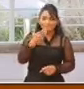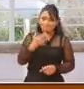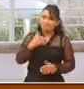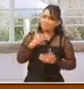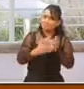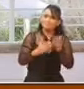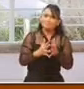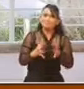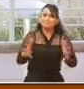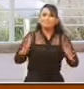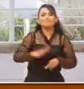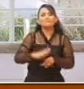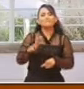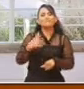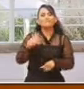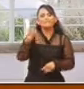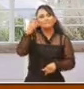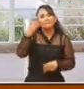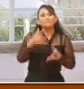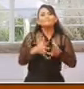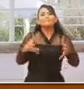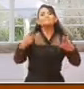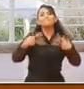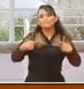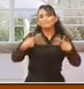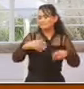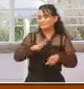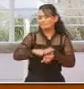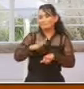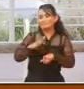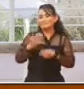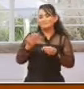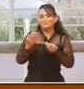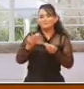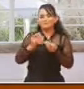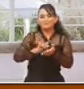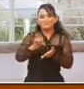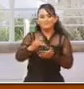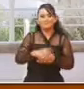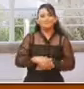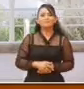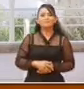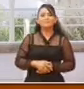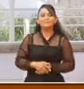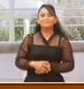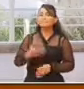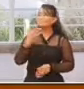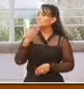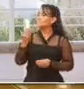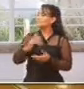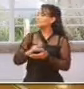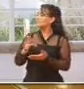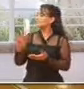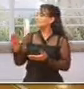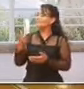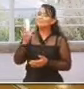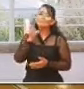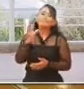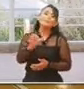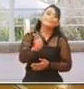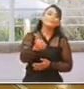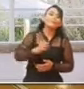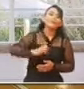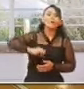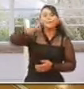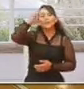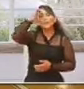cada vez más una mayor parte de la población posible. Muchas gracias. Bien, muchas gracias. Regidor, ¿alguna otra